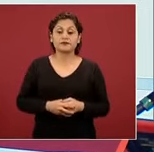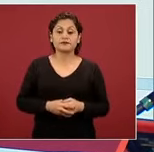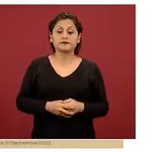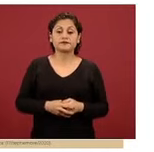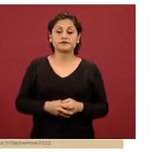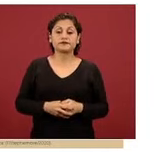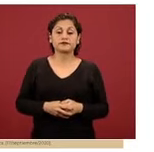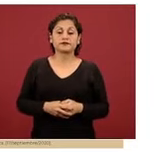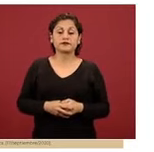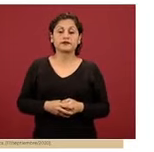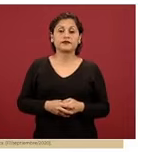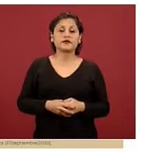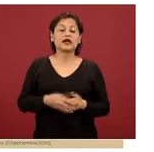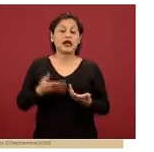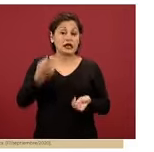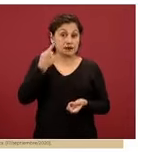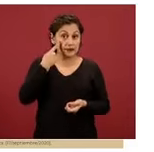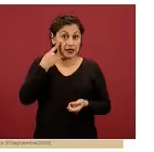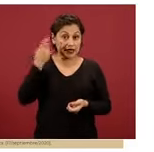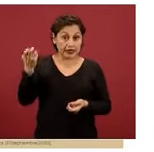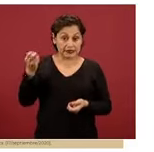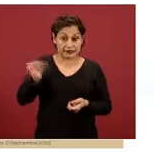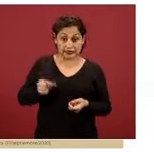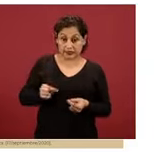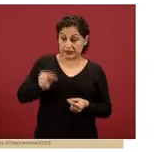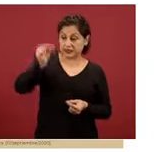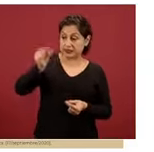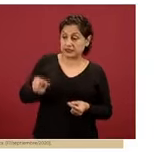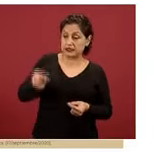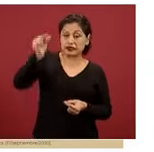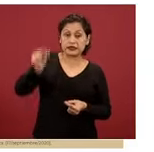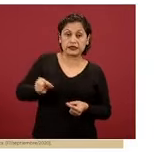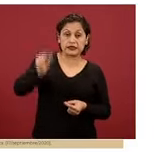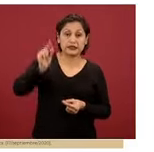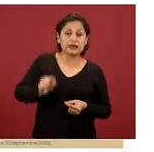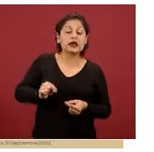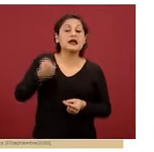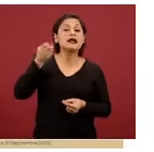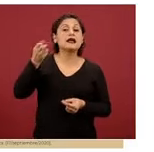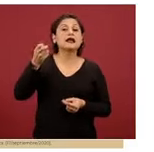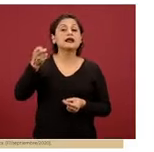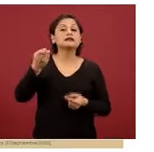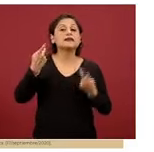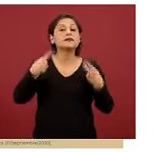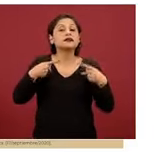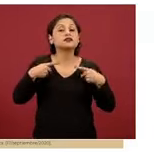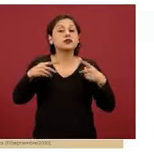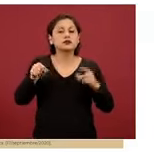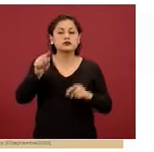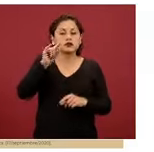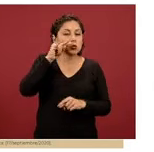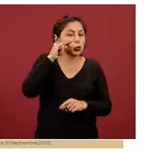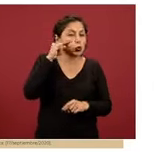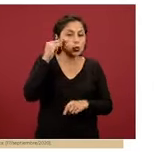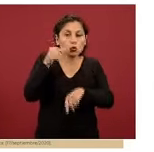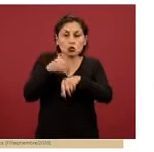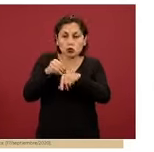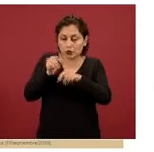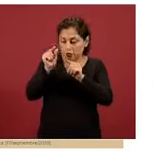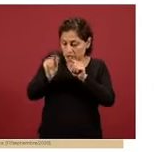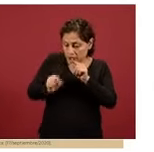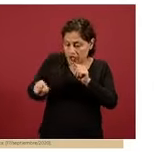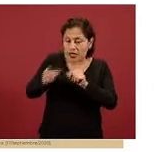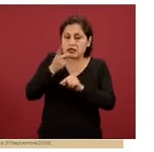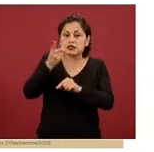casos? Porque cada una de estas líneas representa la suma de casos y aunque los números están pequeños, les puedo decir aquí hay